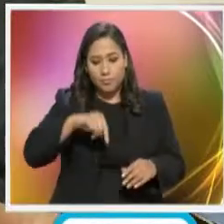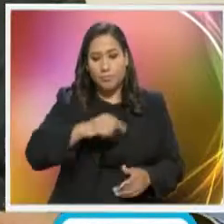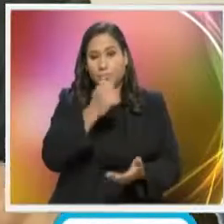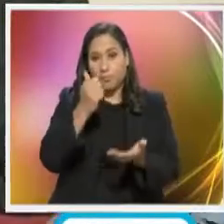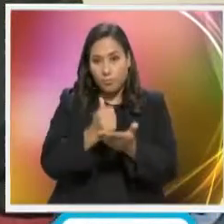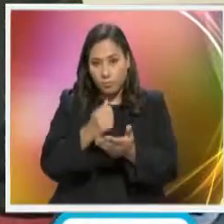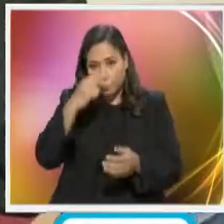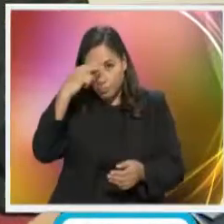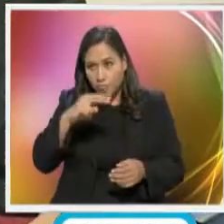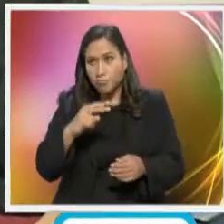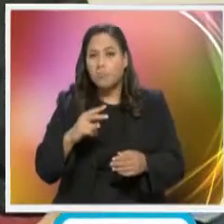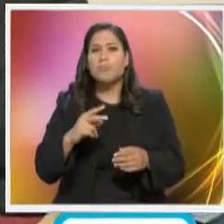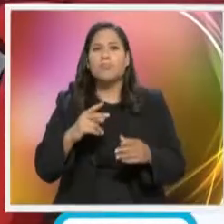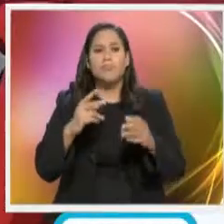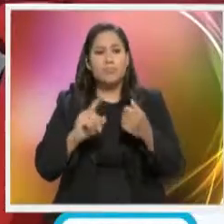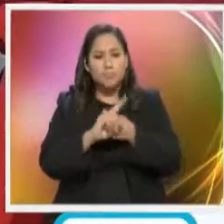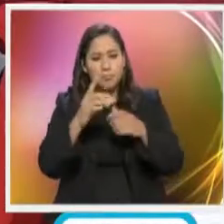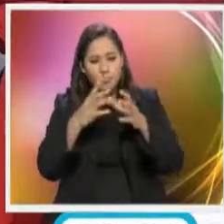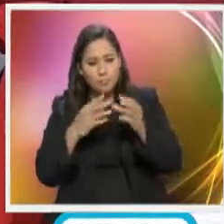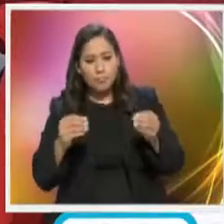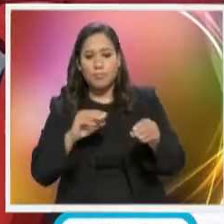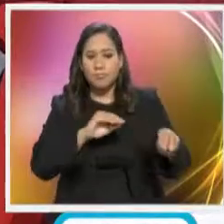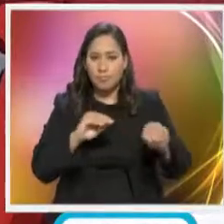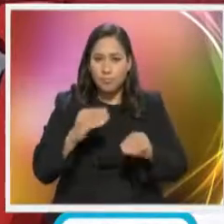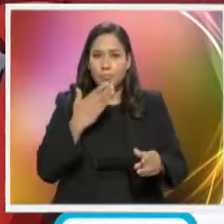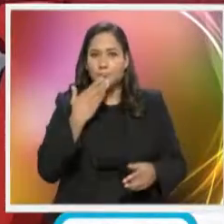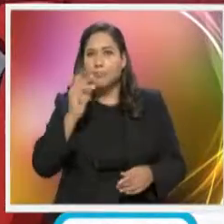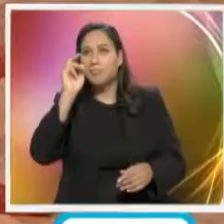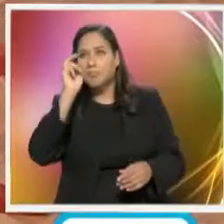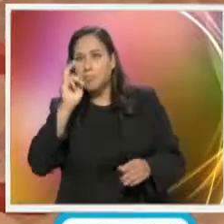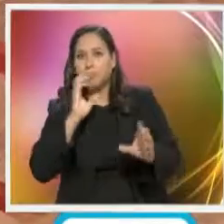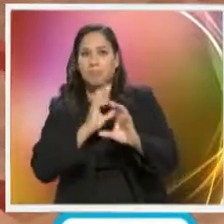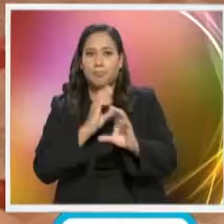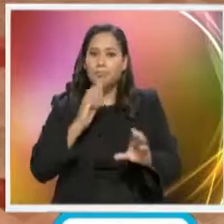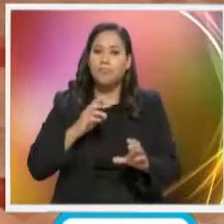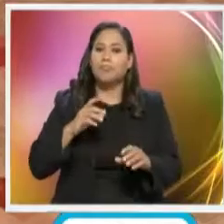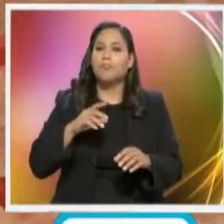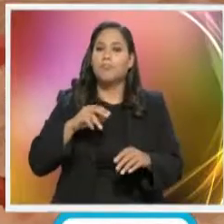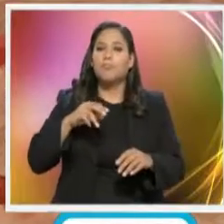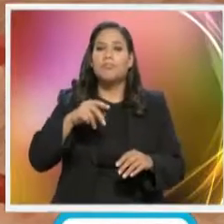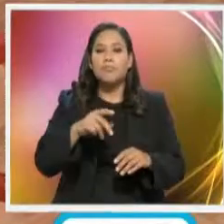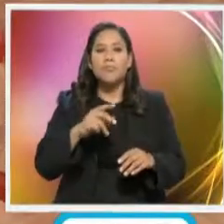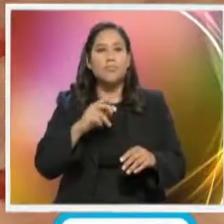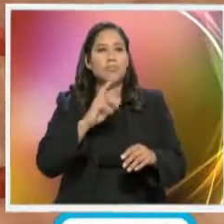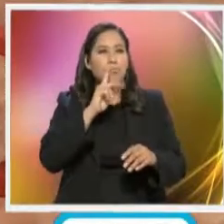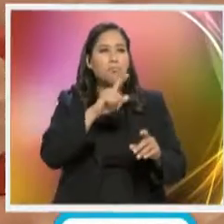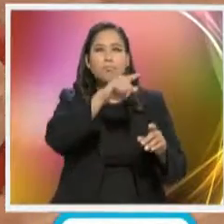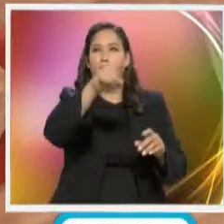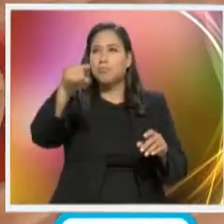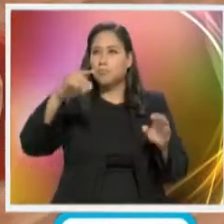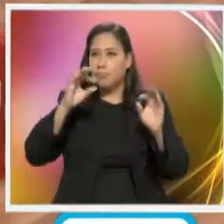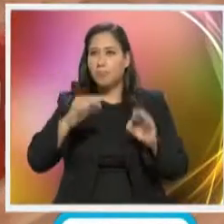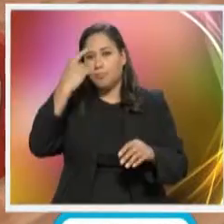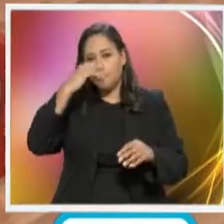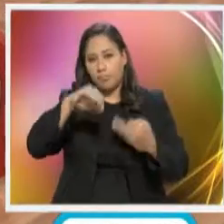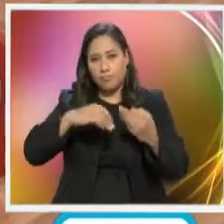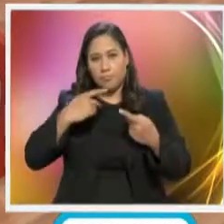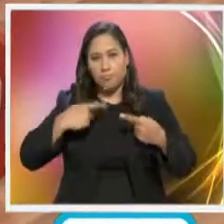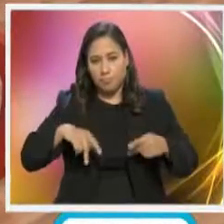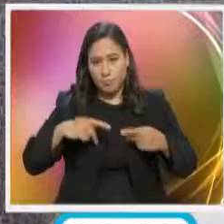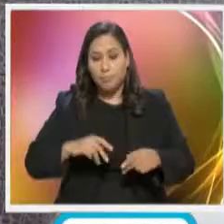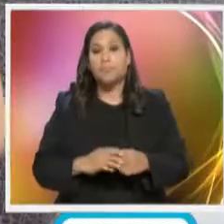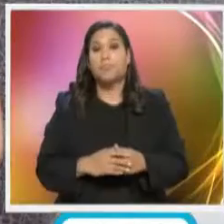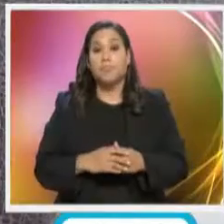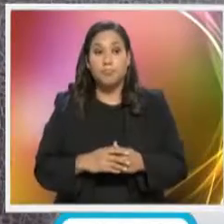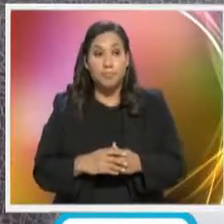con soluciones, con movilidad, con transporte, con mejores condiciones para toda nuestra ciudadanía. Además, aprovechar